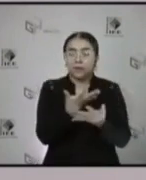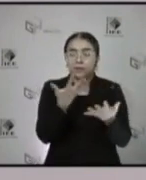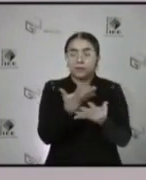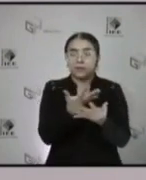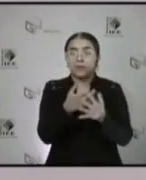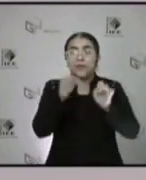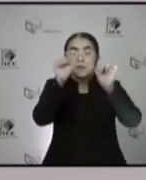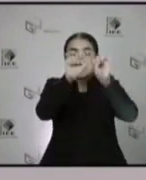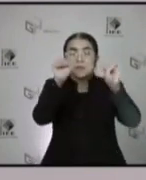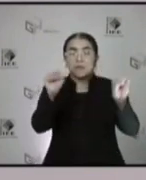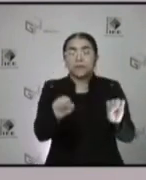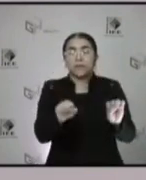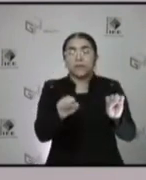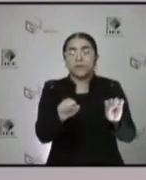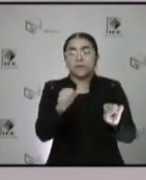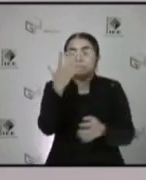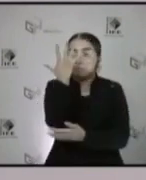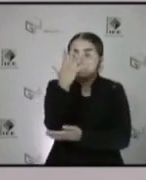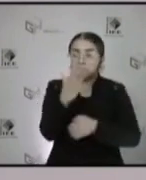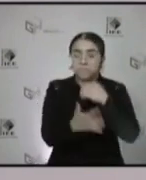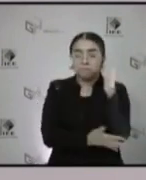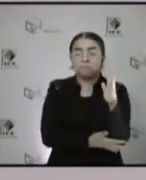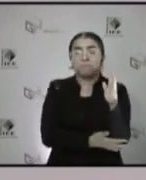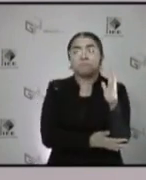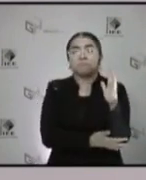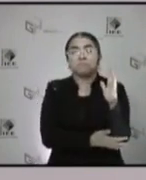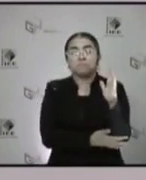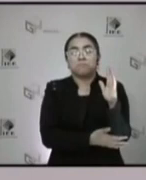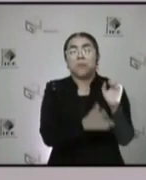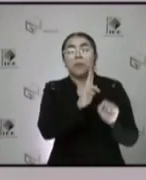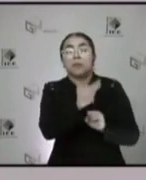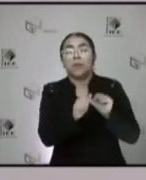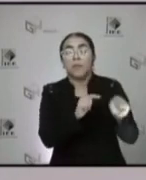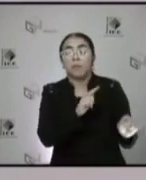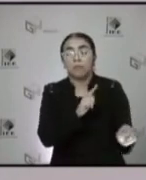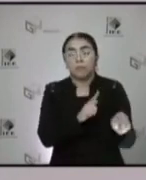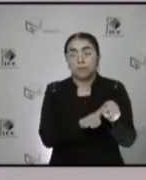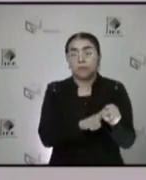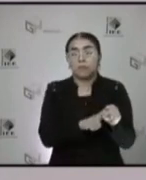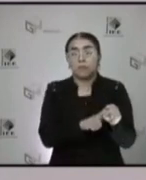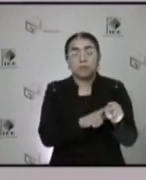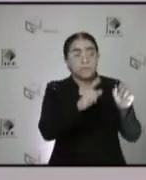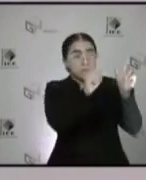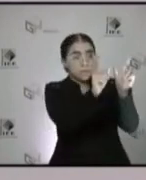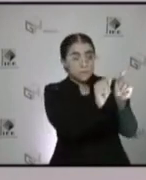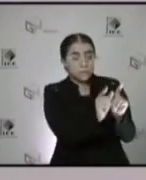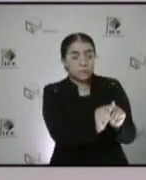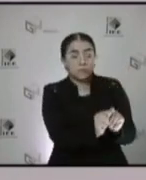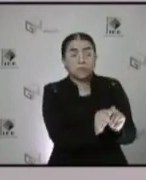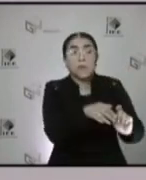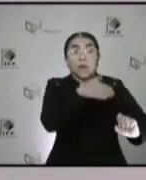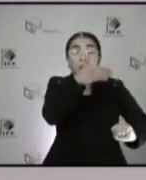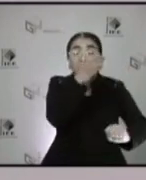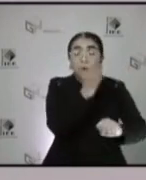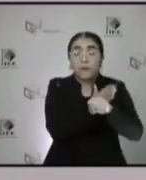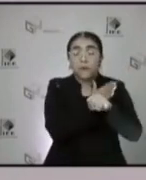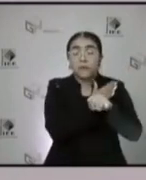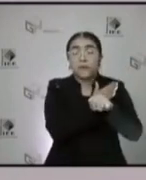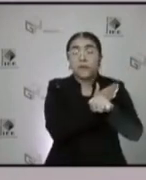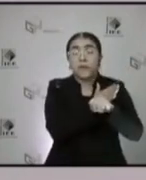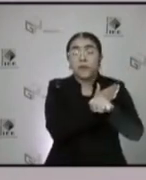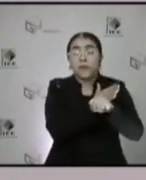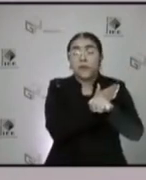el sistema estatal ambiental, tipificar específicamente como delitos penales